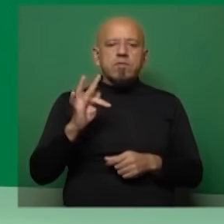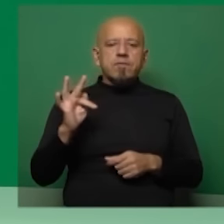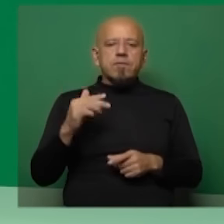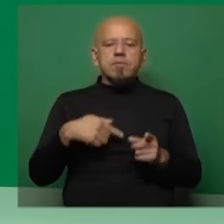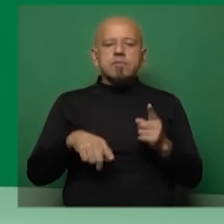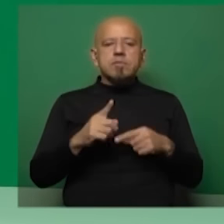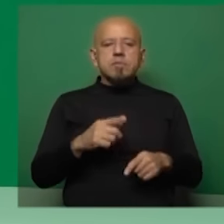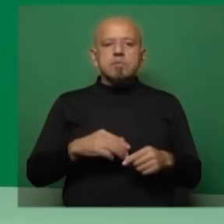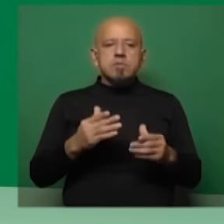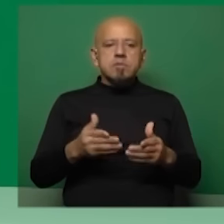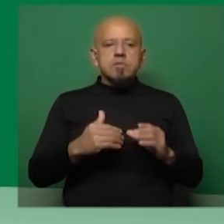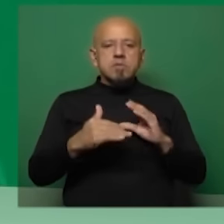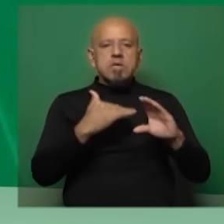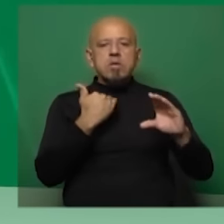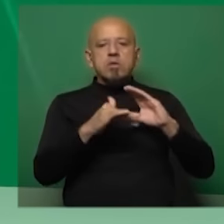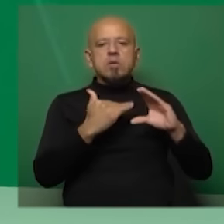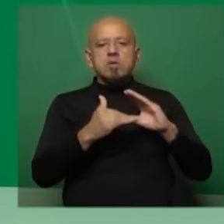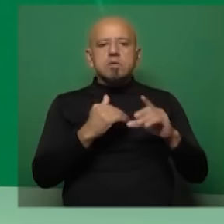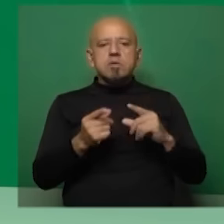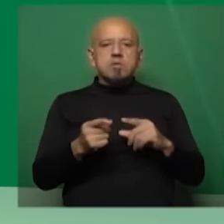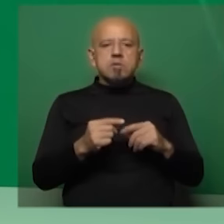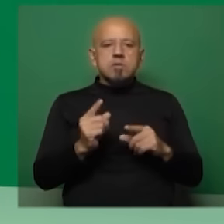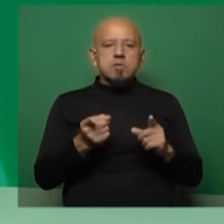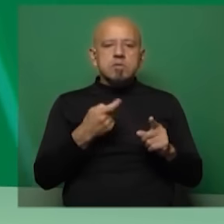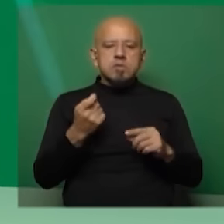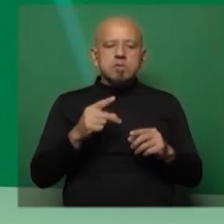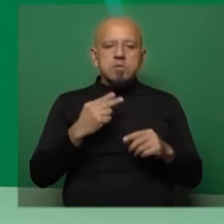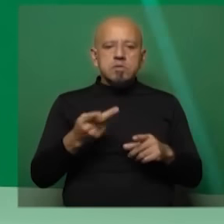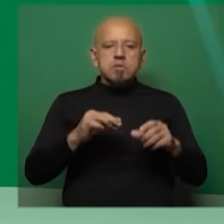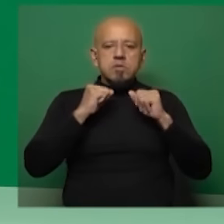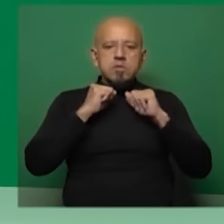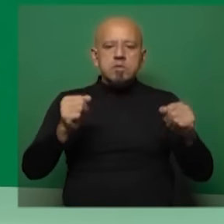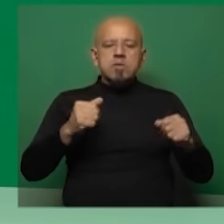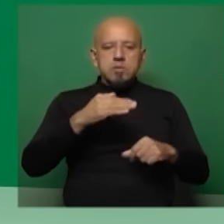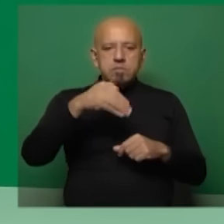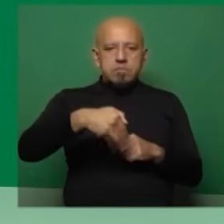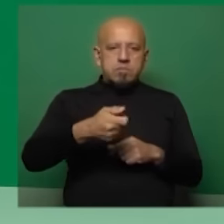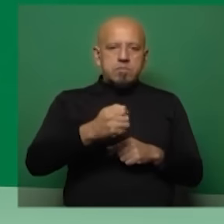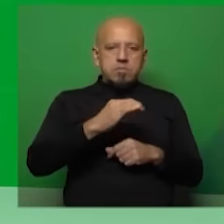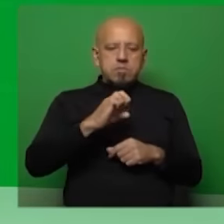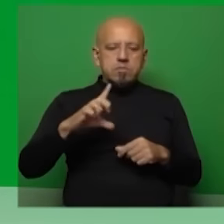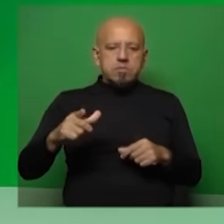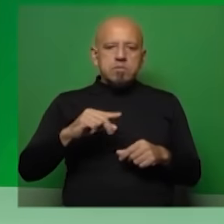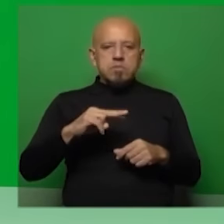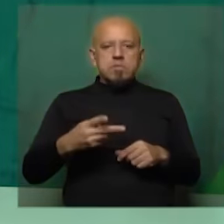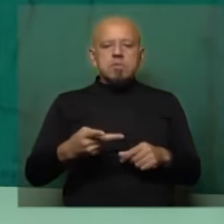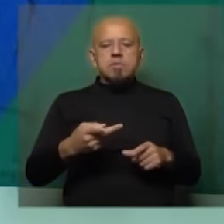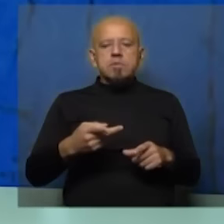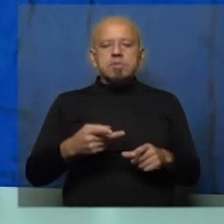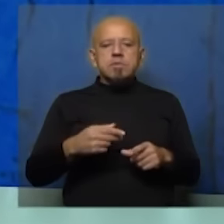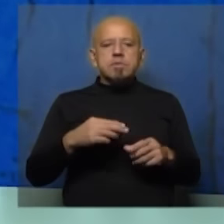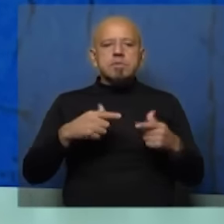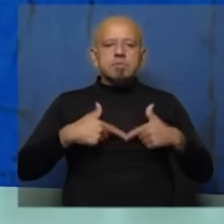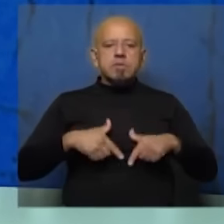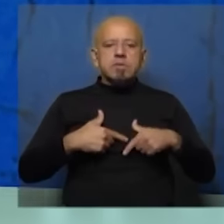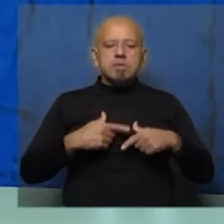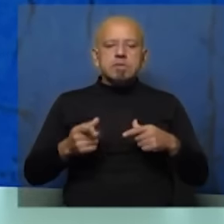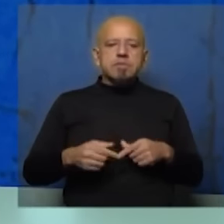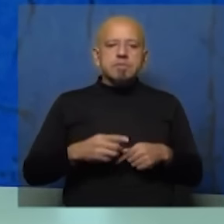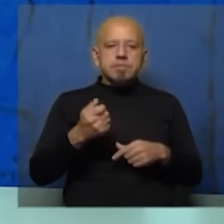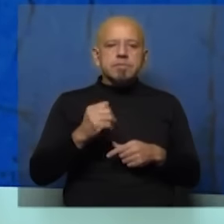notarial con los chats entre el ex subsecretario del Interior Guillermo Maciel y la ex vicecanciller Carolina H.